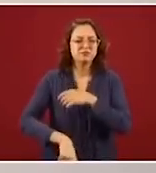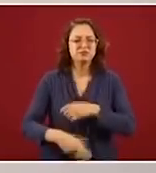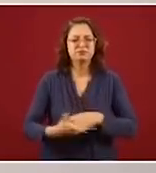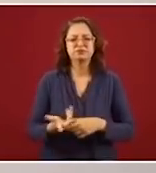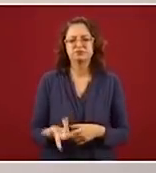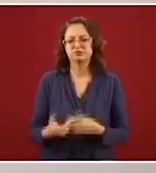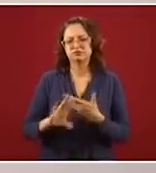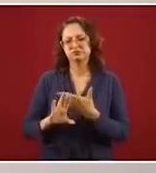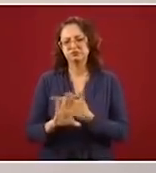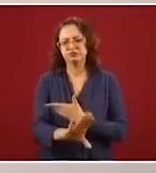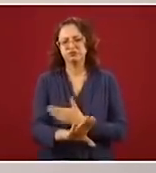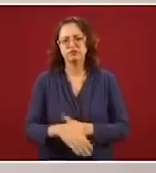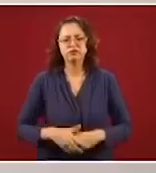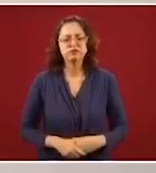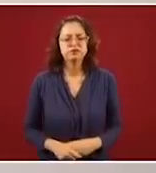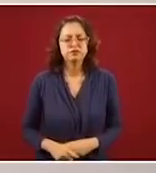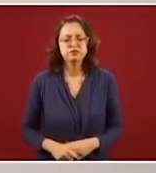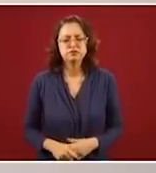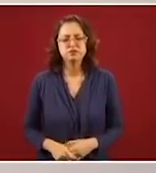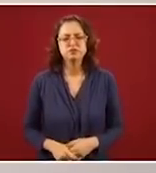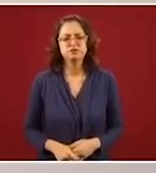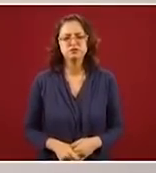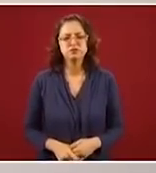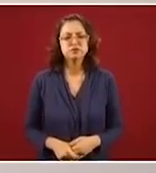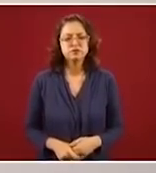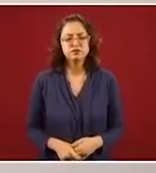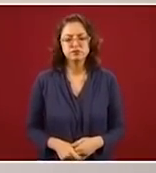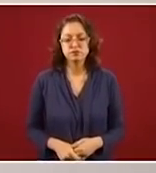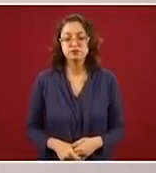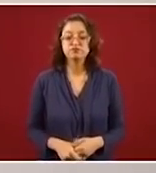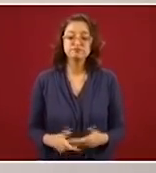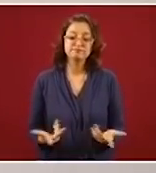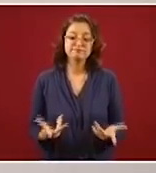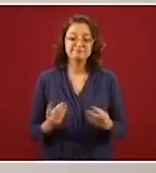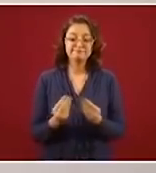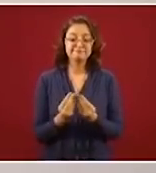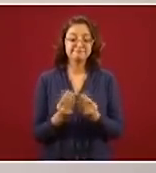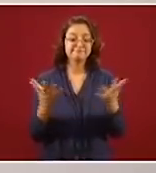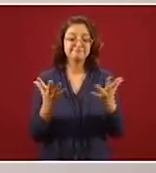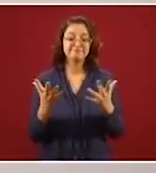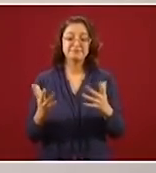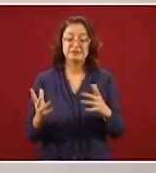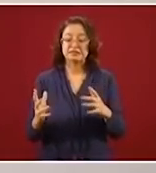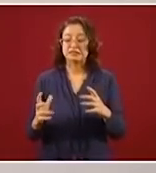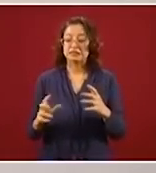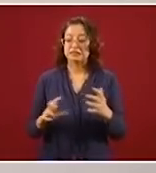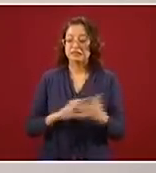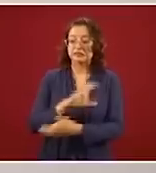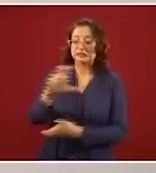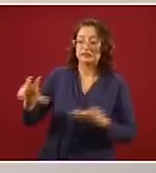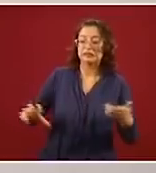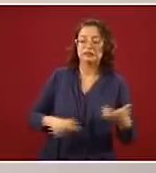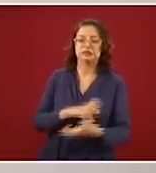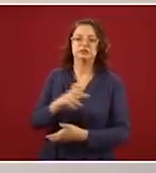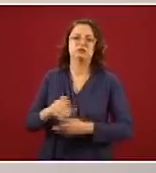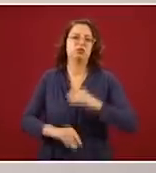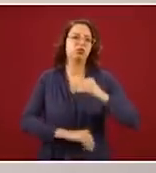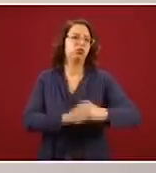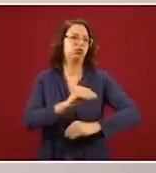Eso es lo que estamos haciendo. Desde luego, pues genera mucha polémica todo este asunto,